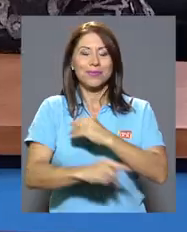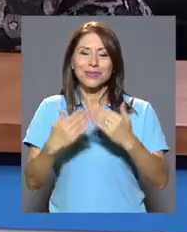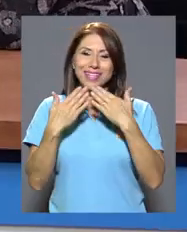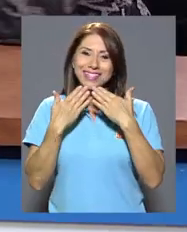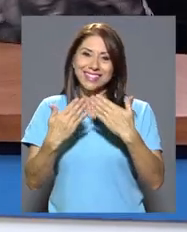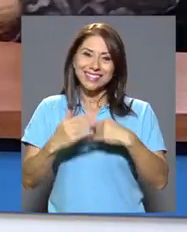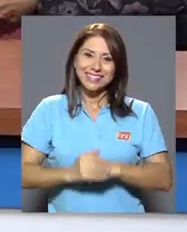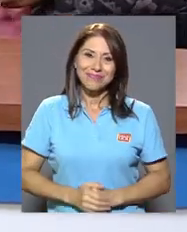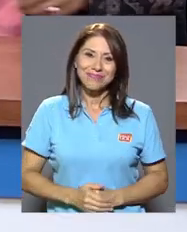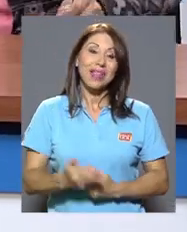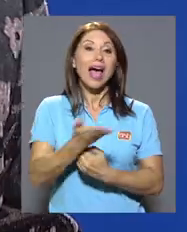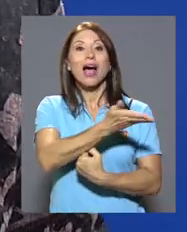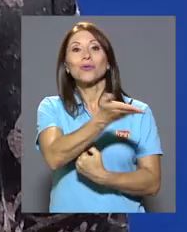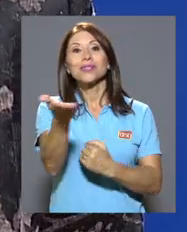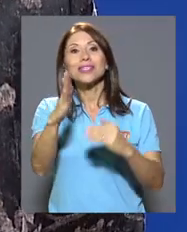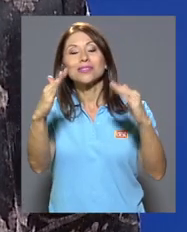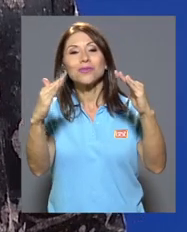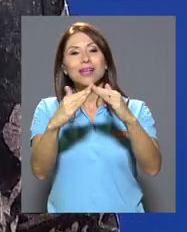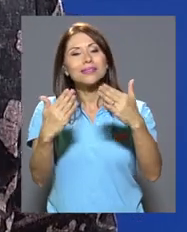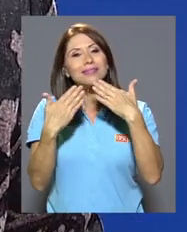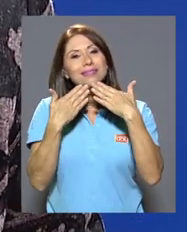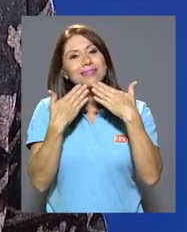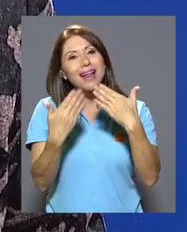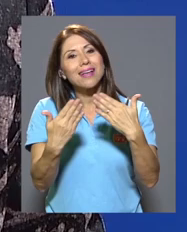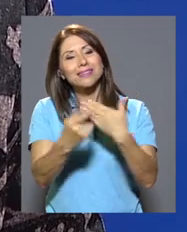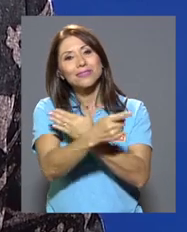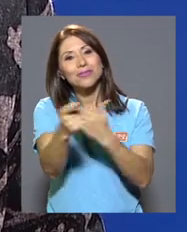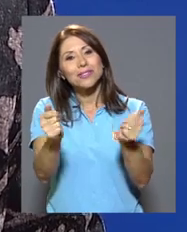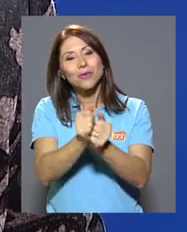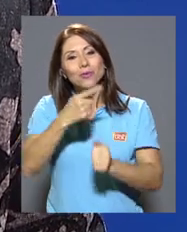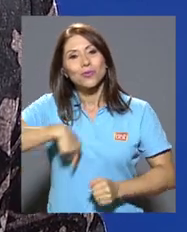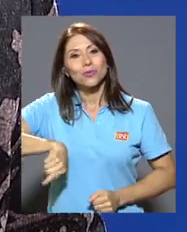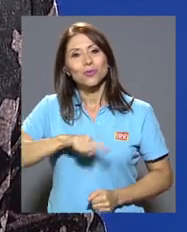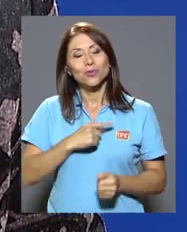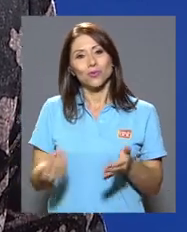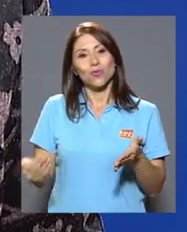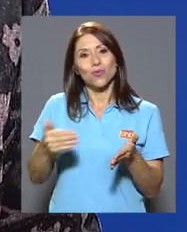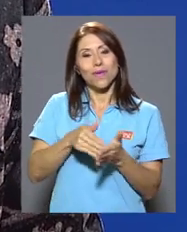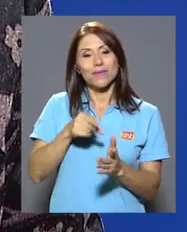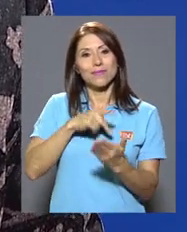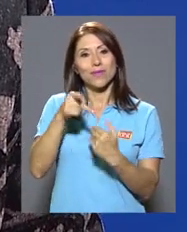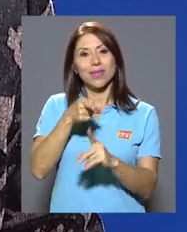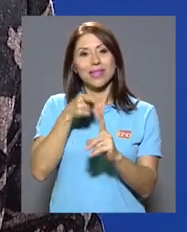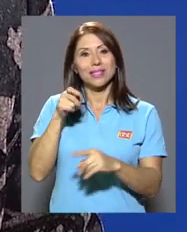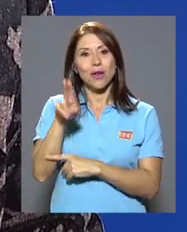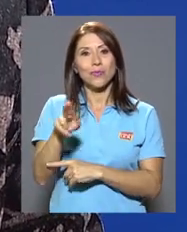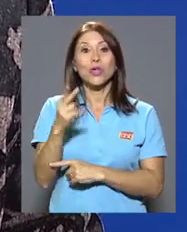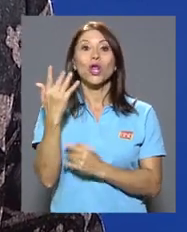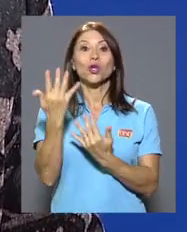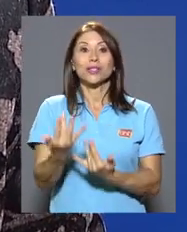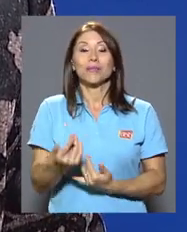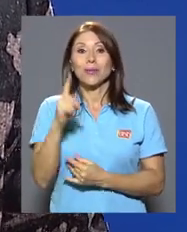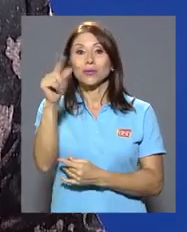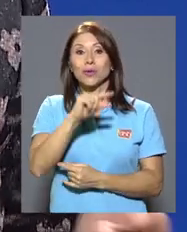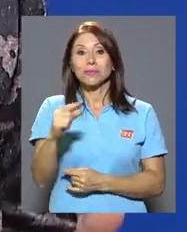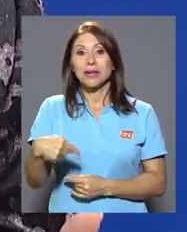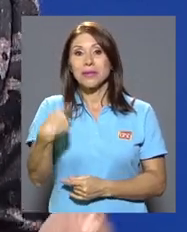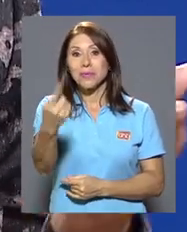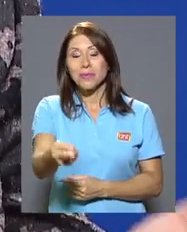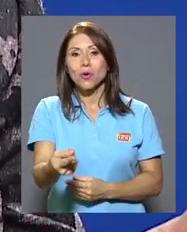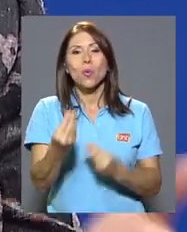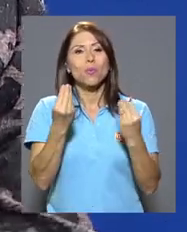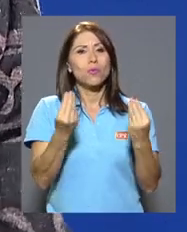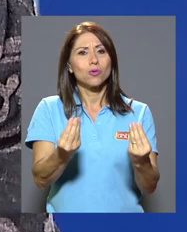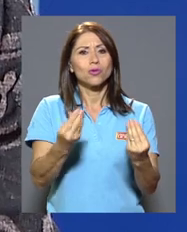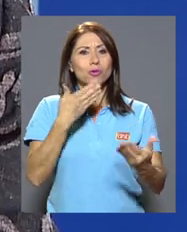verdad a ustedes en su casa muchísimas gracias por habernos acompañado una semana más en desde la uv y los esperamos a la vuelta de una semana con